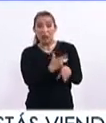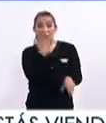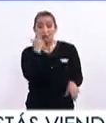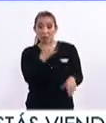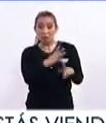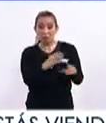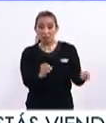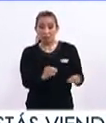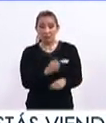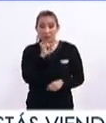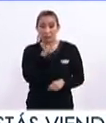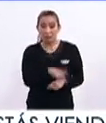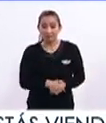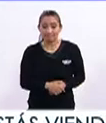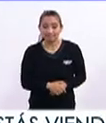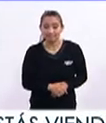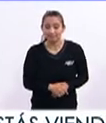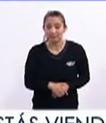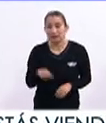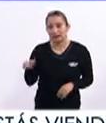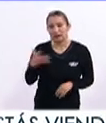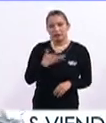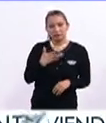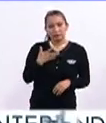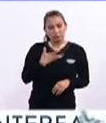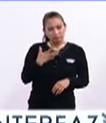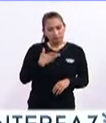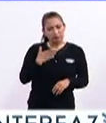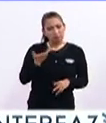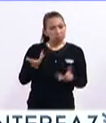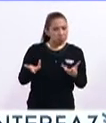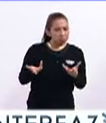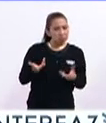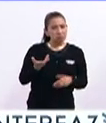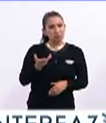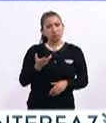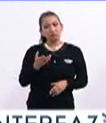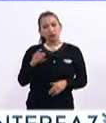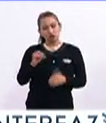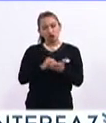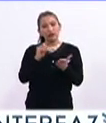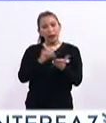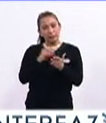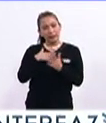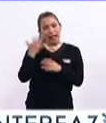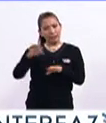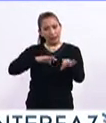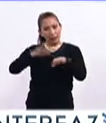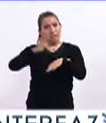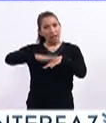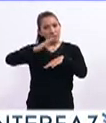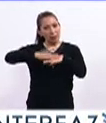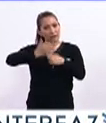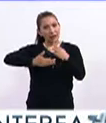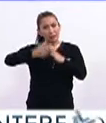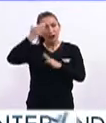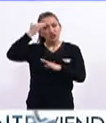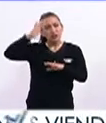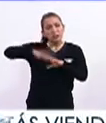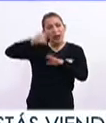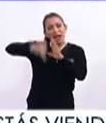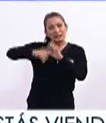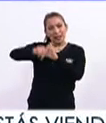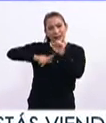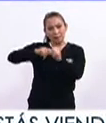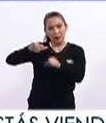peligro crítico de extinción. Y tenemos pues todavía trabajo por hacer para conocer más sobre